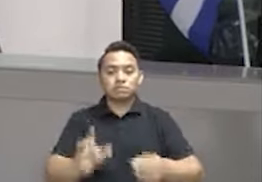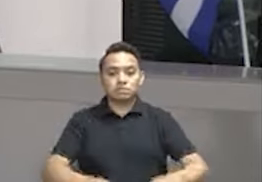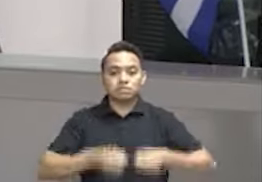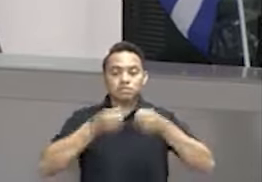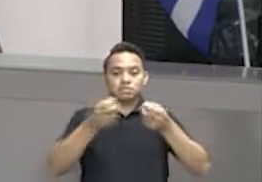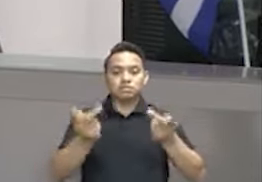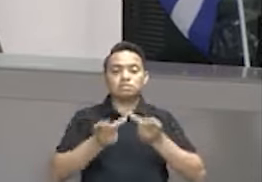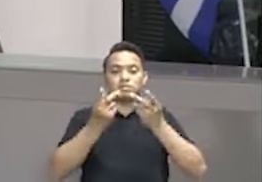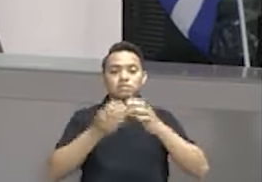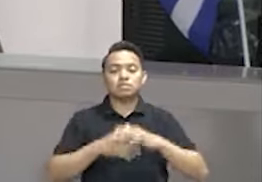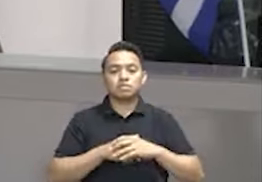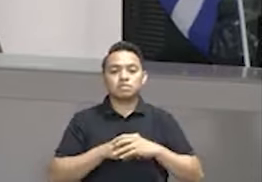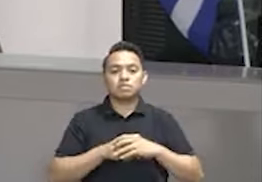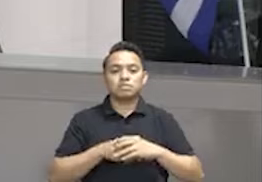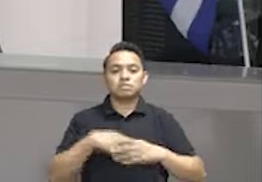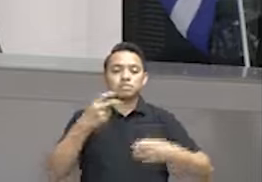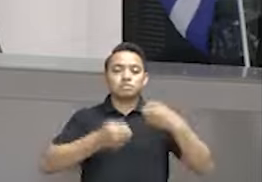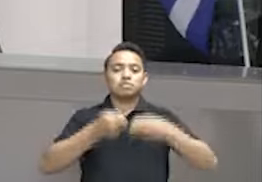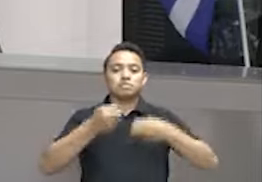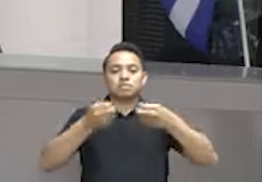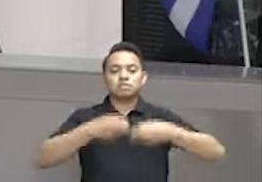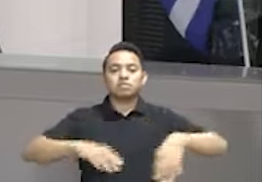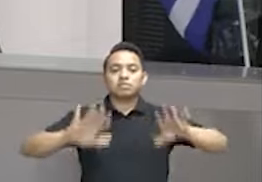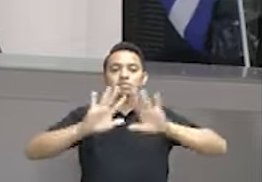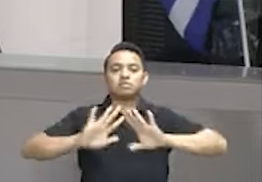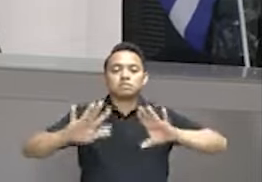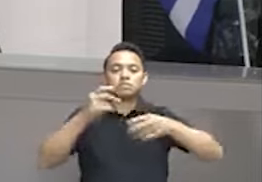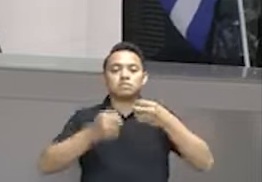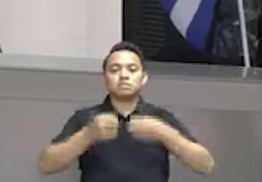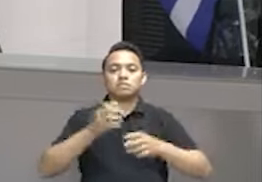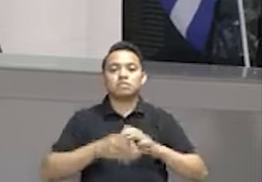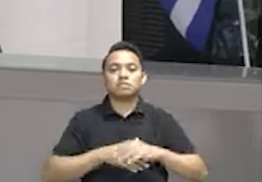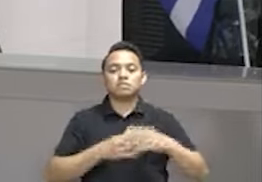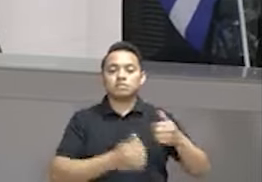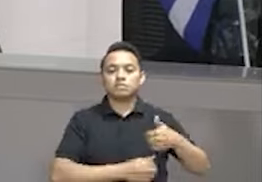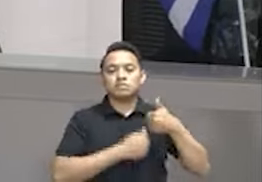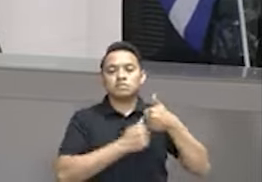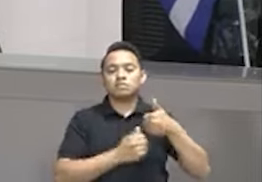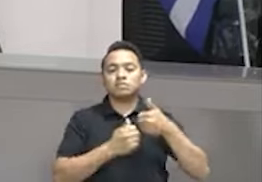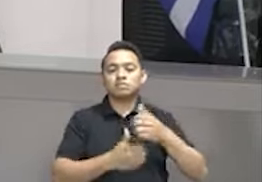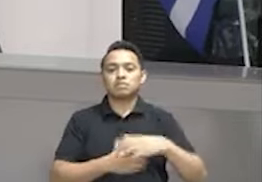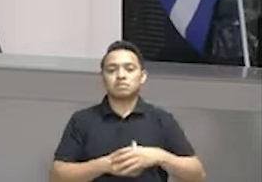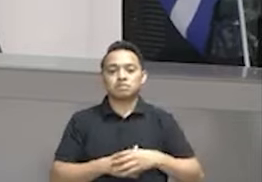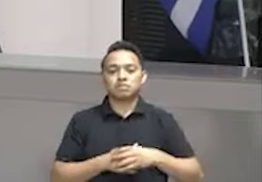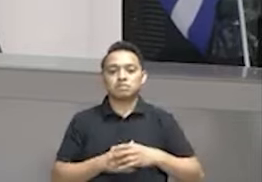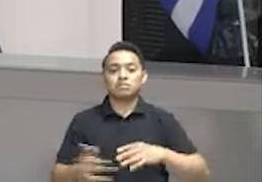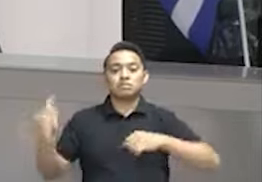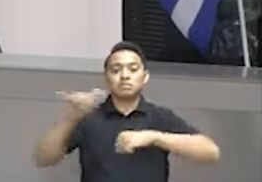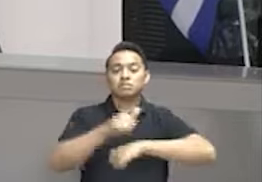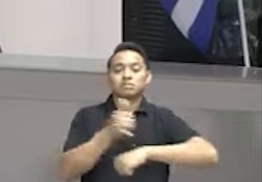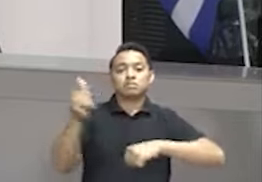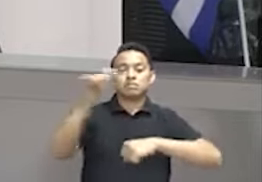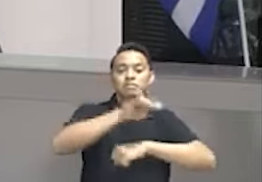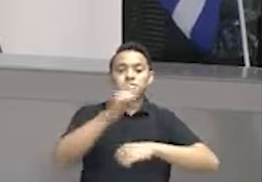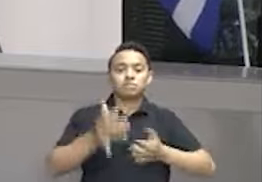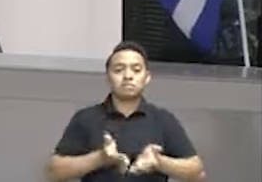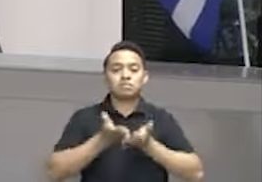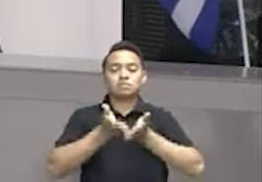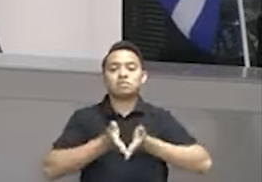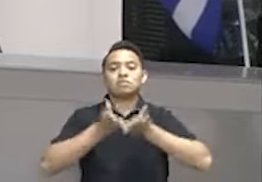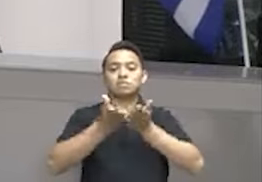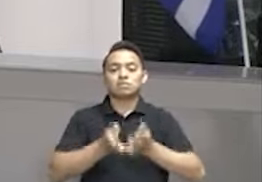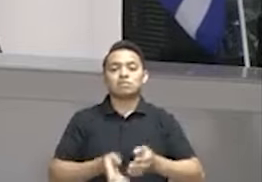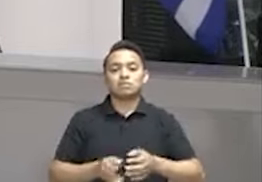salvamento y rescate en situaciones de emergencia o desastres naturales con las fuerzas terrestres, fuerza aérea y fuerza naval